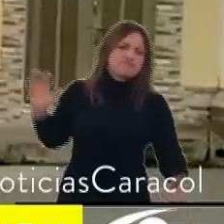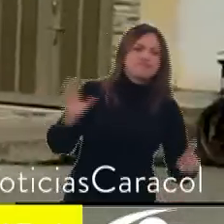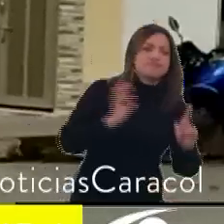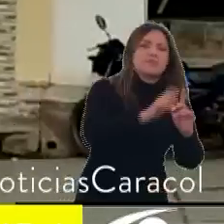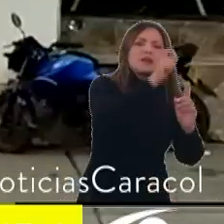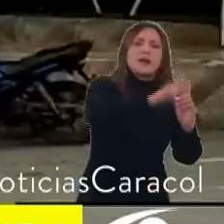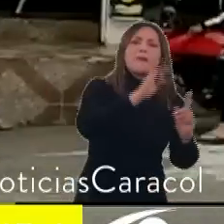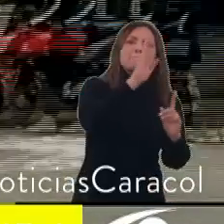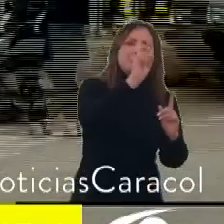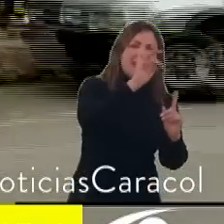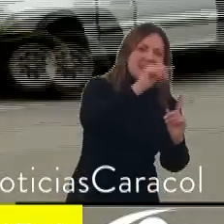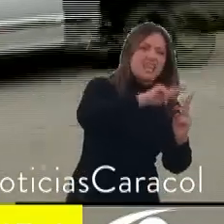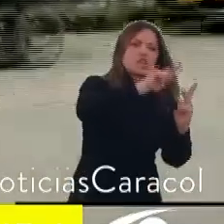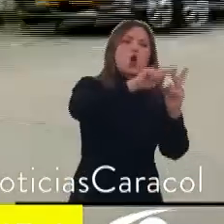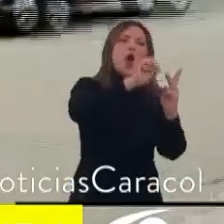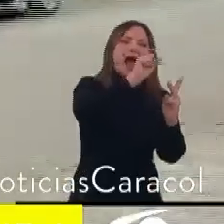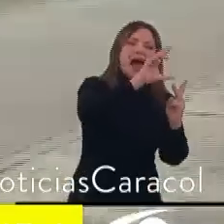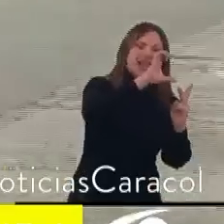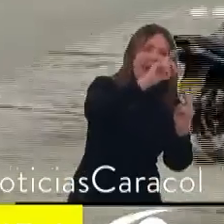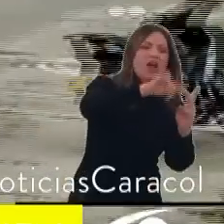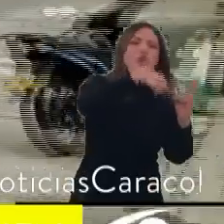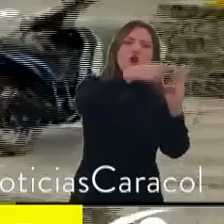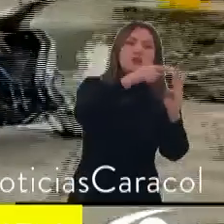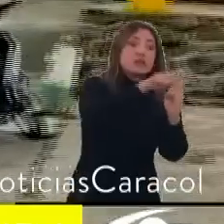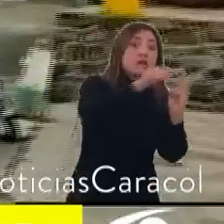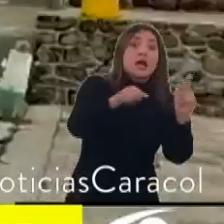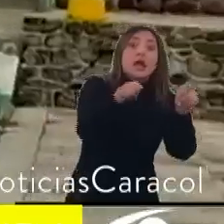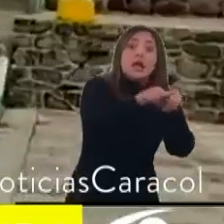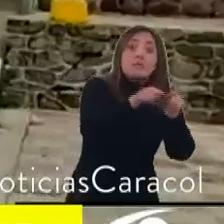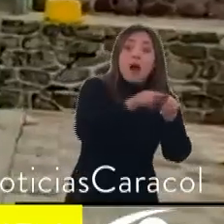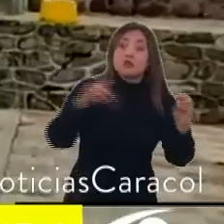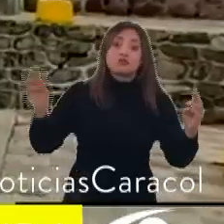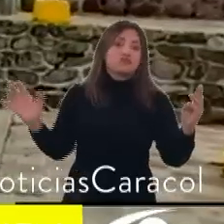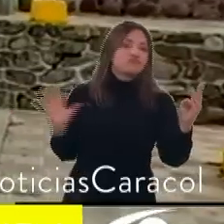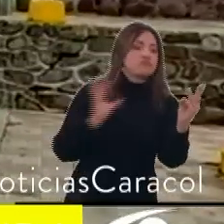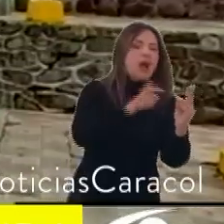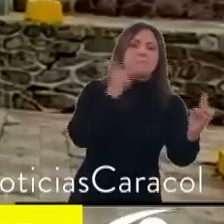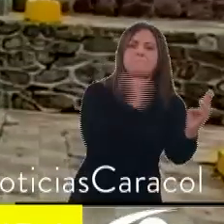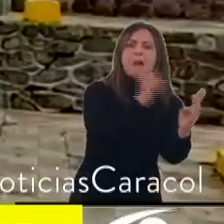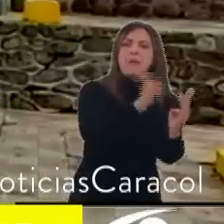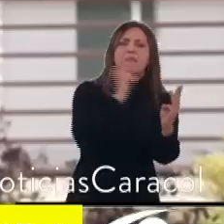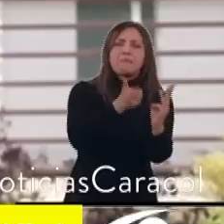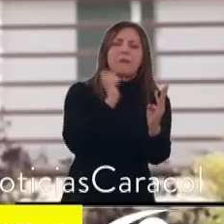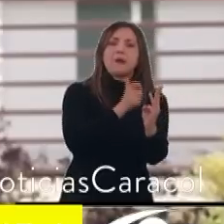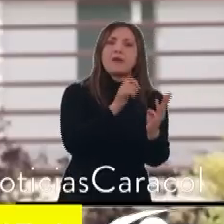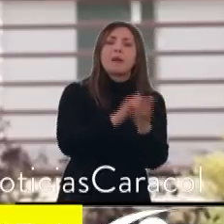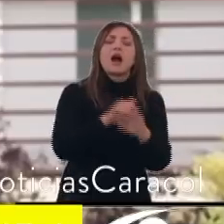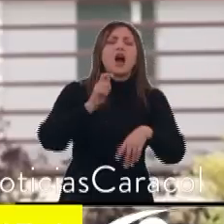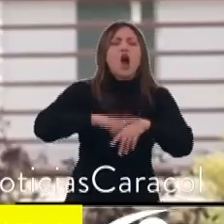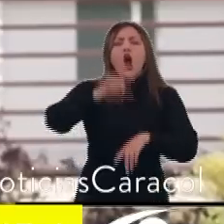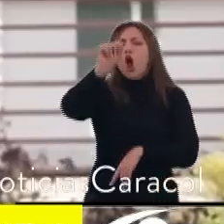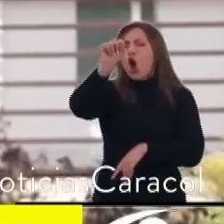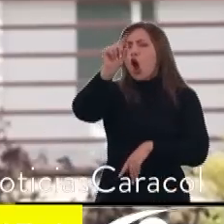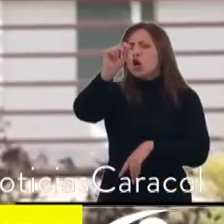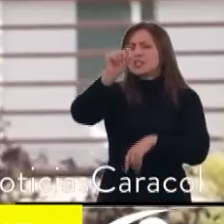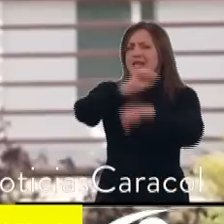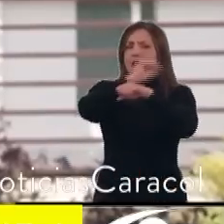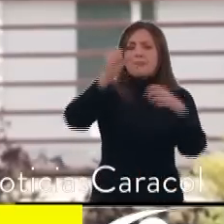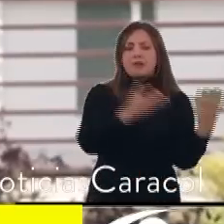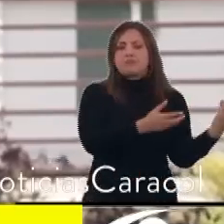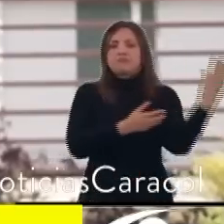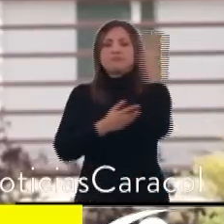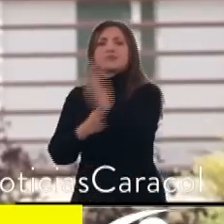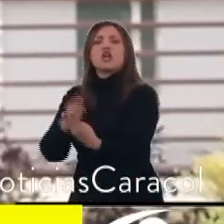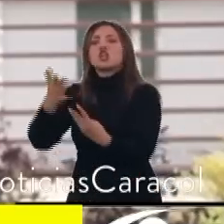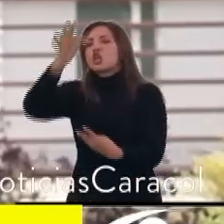Ruano, tres hermanos a quienes les dispararon en múltiples ocasiones. Hacia las 11 de la mañana ingresaron al hospital del municipio de Bolívar,